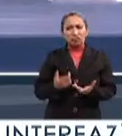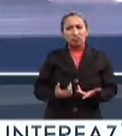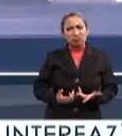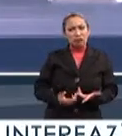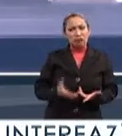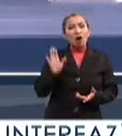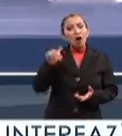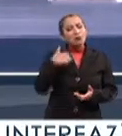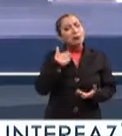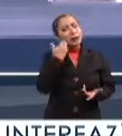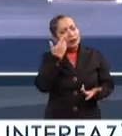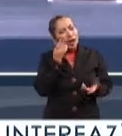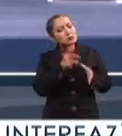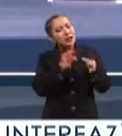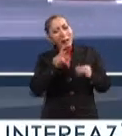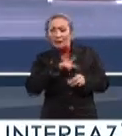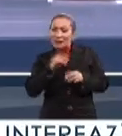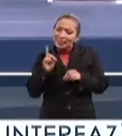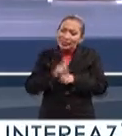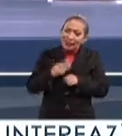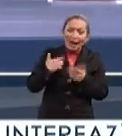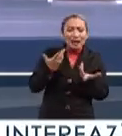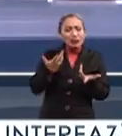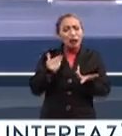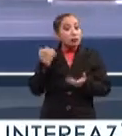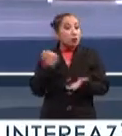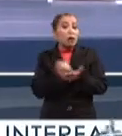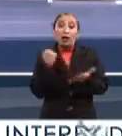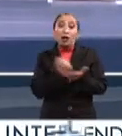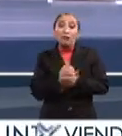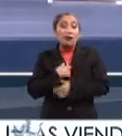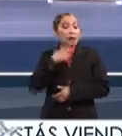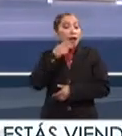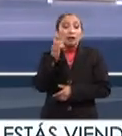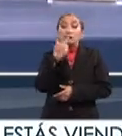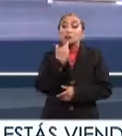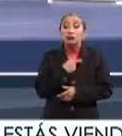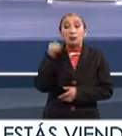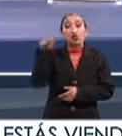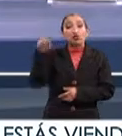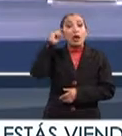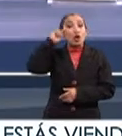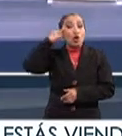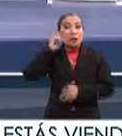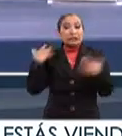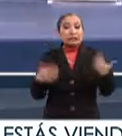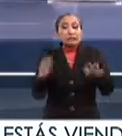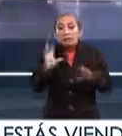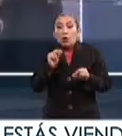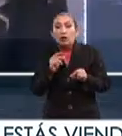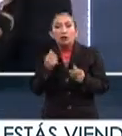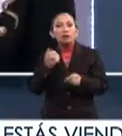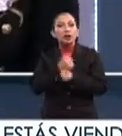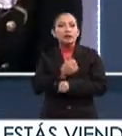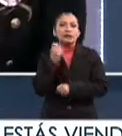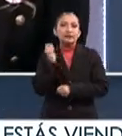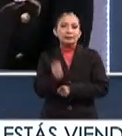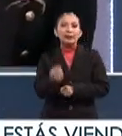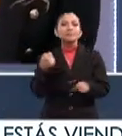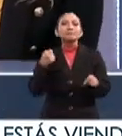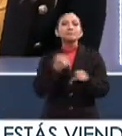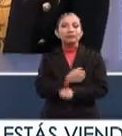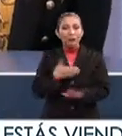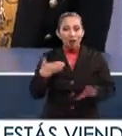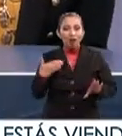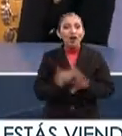quiero hablar contigo, me interesa contarte cómo me fue en mi día, es como te tengo que hablar porque si no tú te vas a enojar y desde ahí hay violencia.